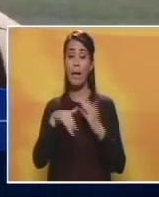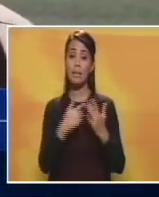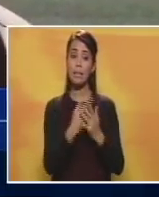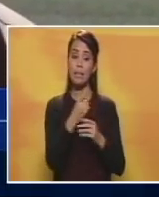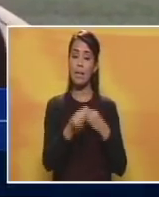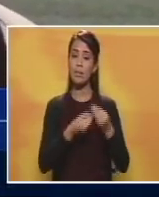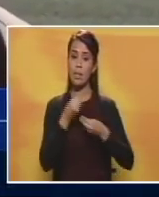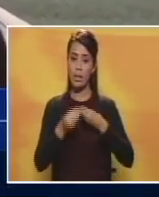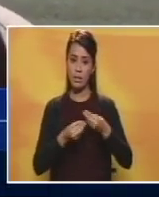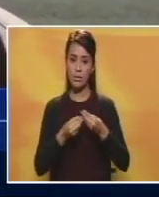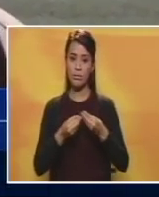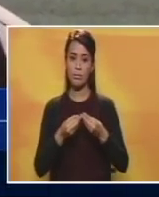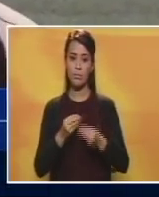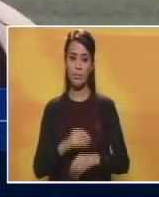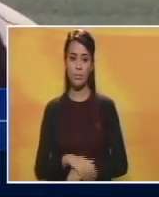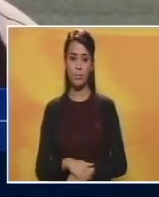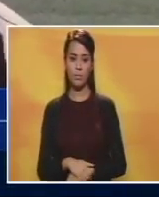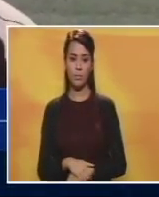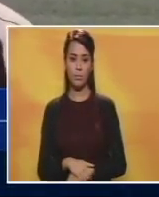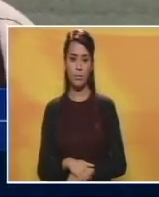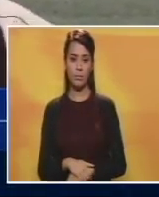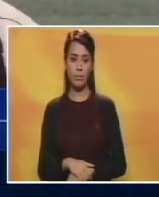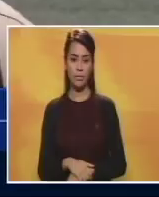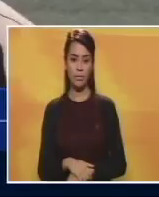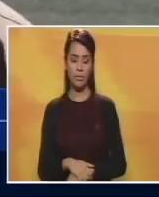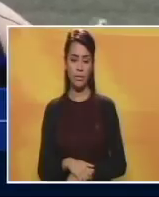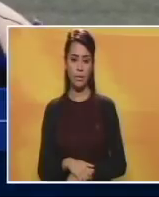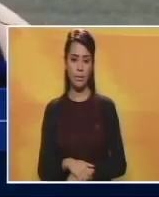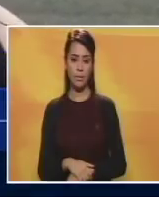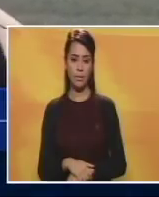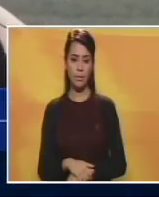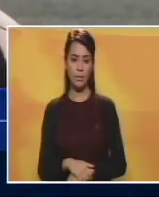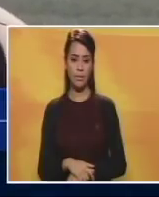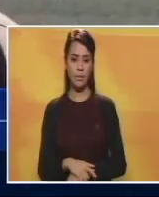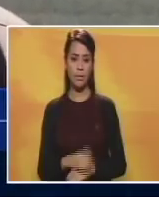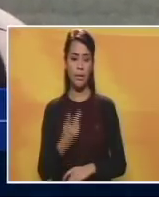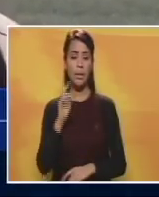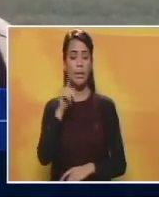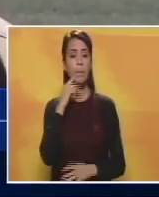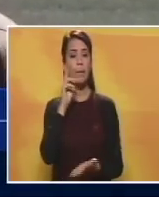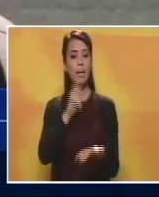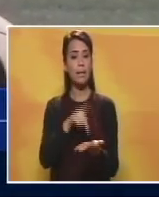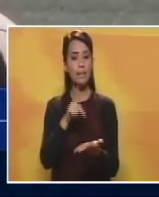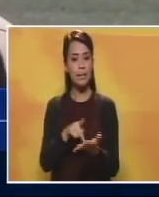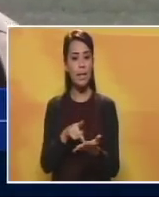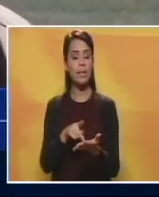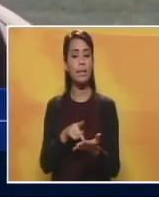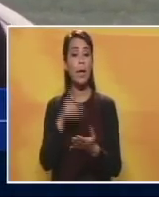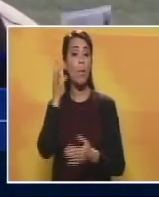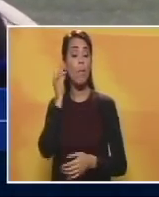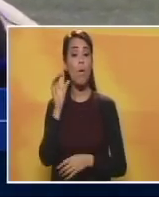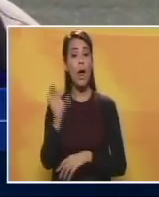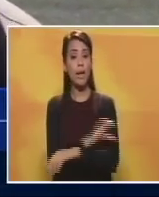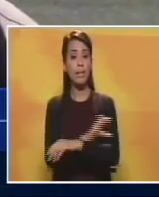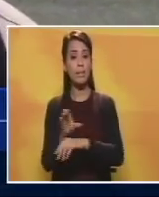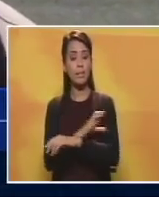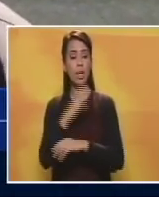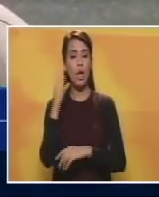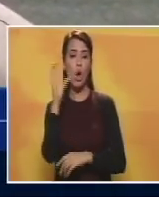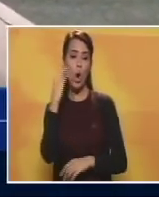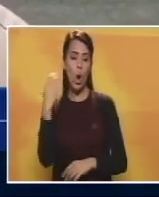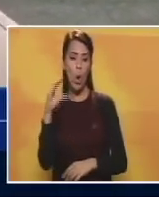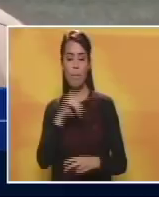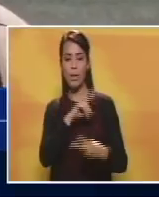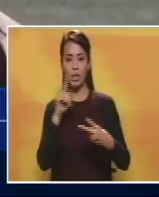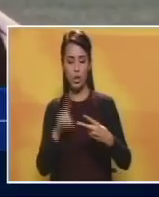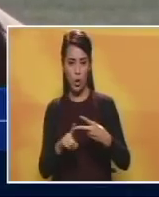misma. Esto va a ser a las 9 de la noche, hora local, y va a estar presente la cantante colombiana Shakira, va a estar Paulina Vega, la Miss Universo